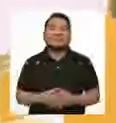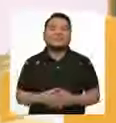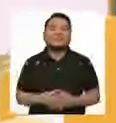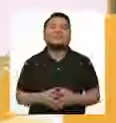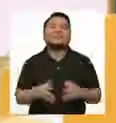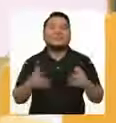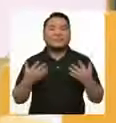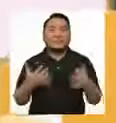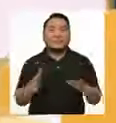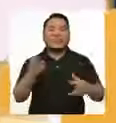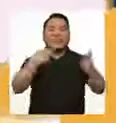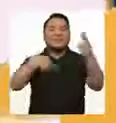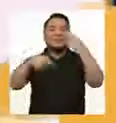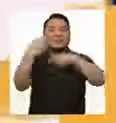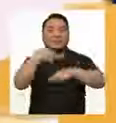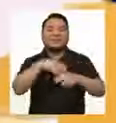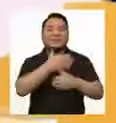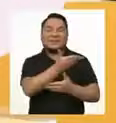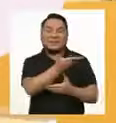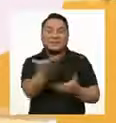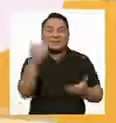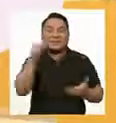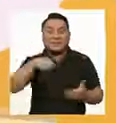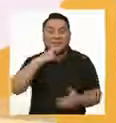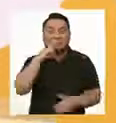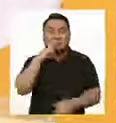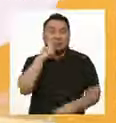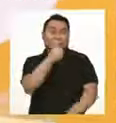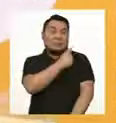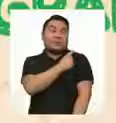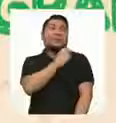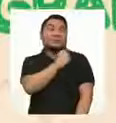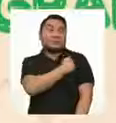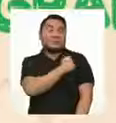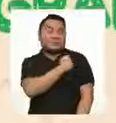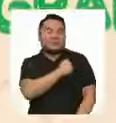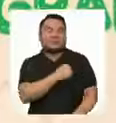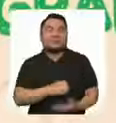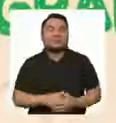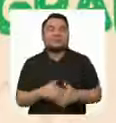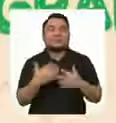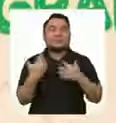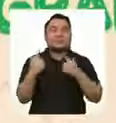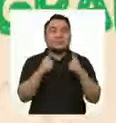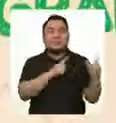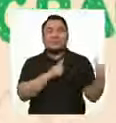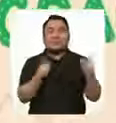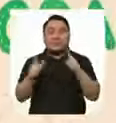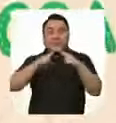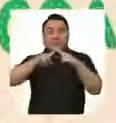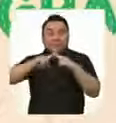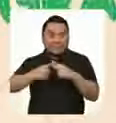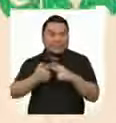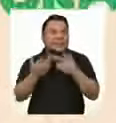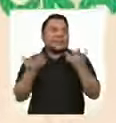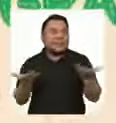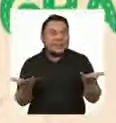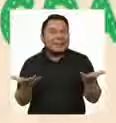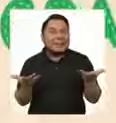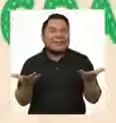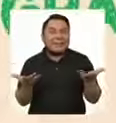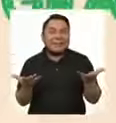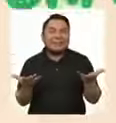Aquí estamos de vuelta, chicas y chicos de primero de secundaria. ¿Listos para empezar?